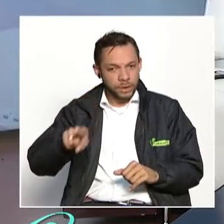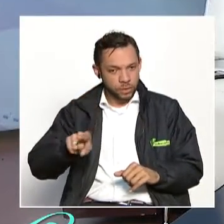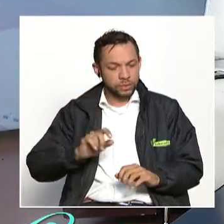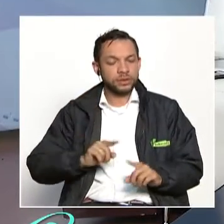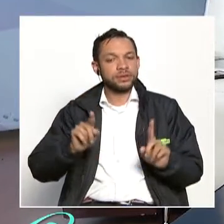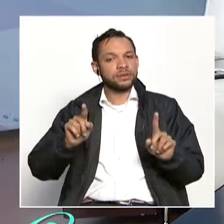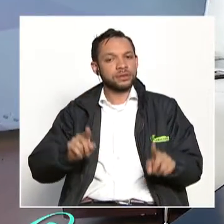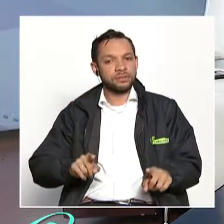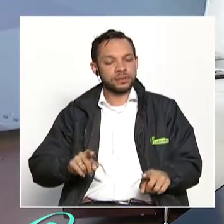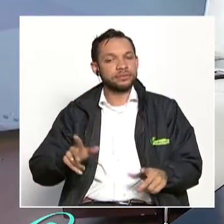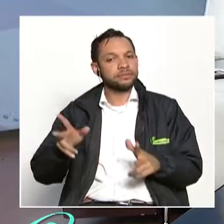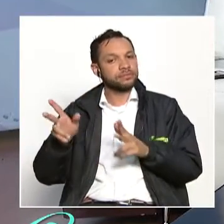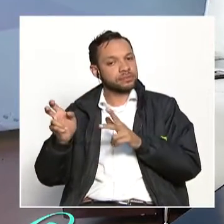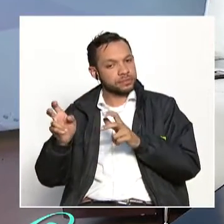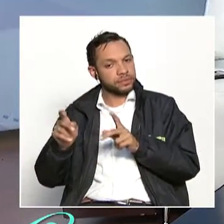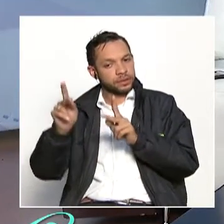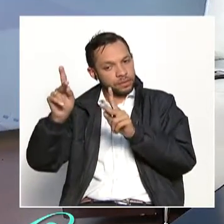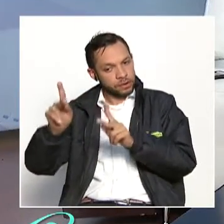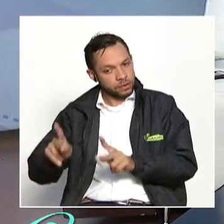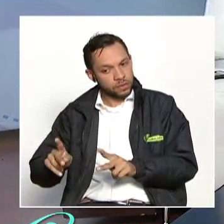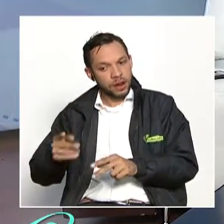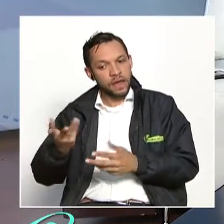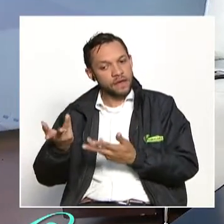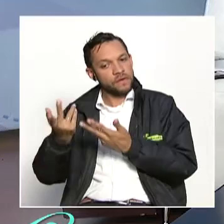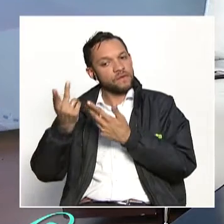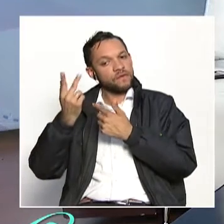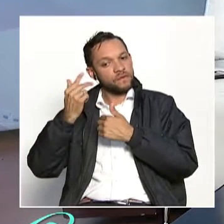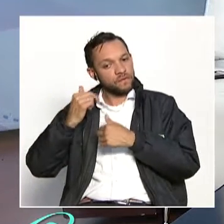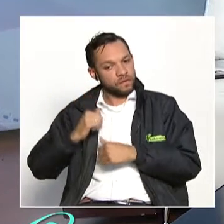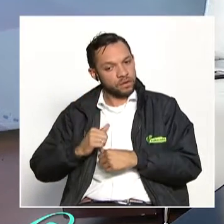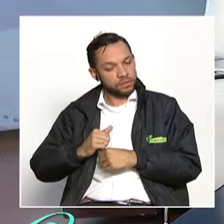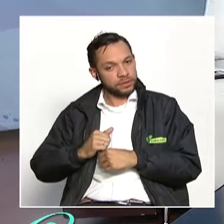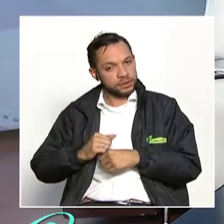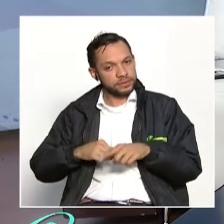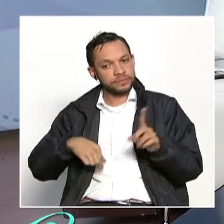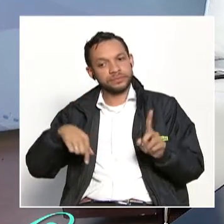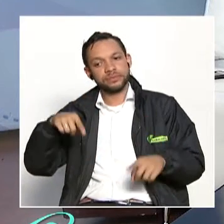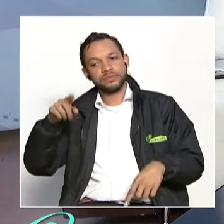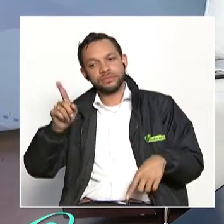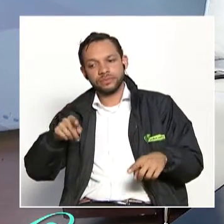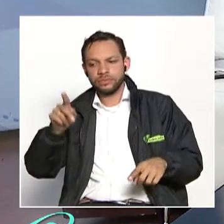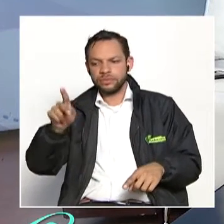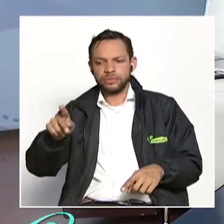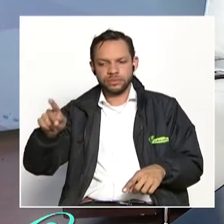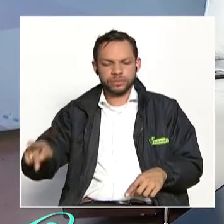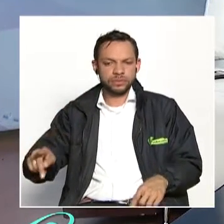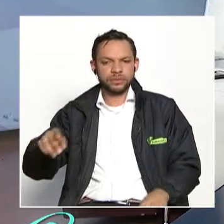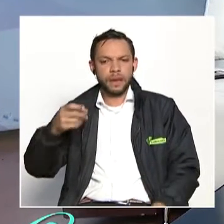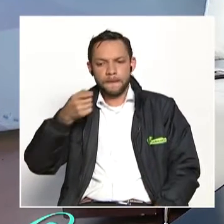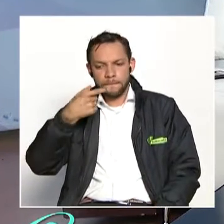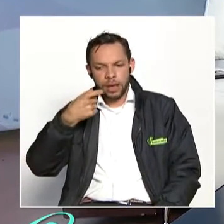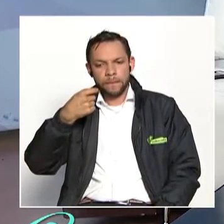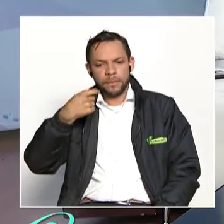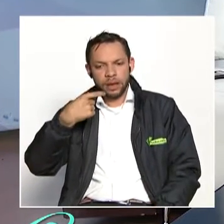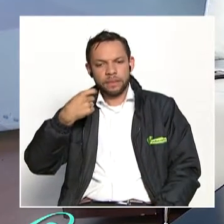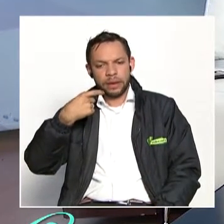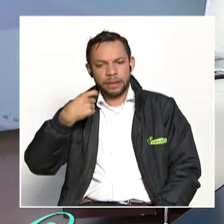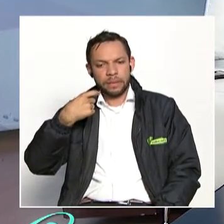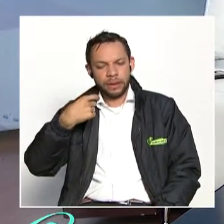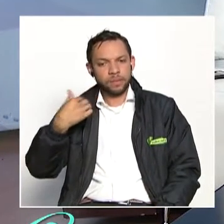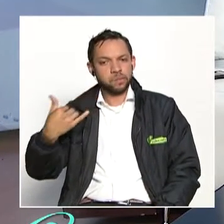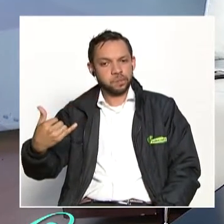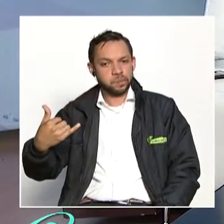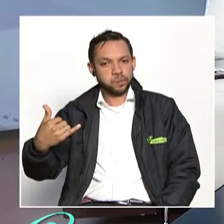frecuente escuchar a muchos pacientes que algún fulano tomó tantos medicamentos o tantos